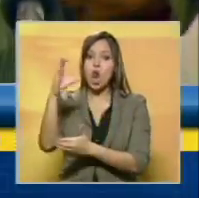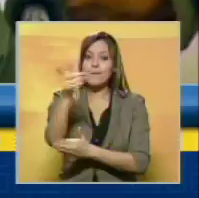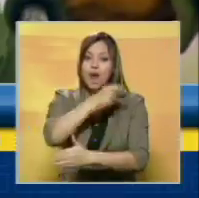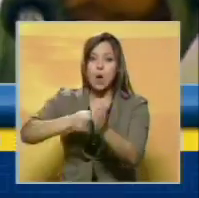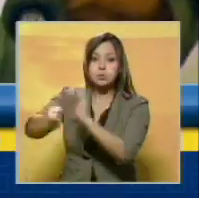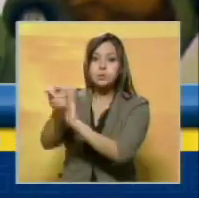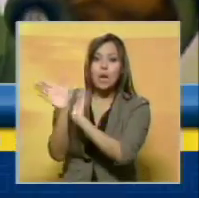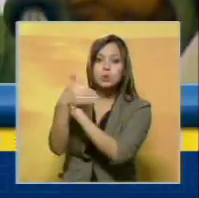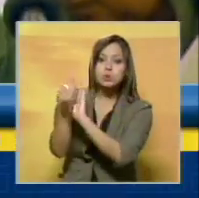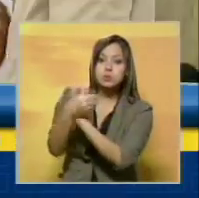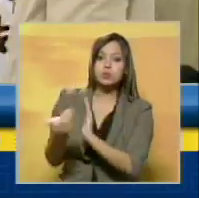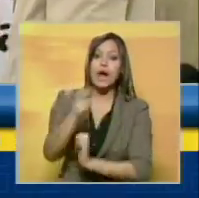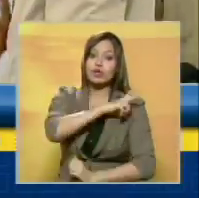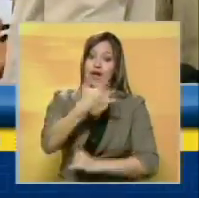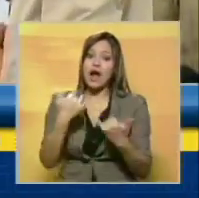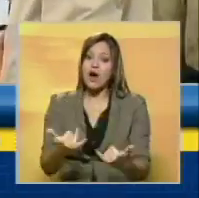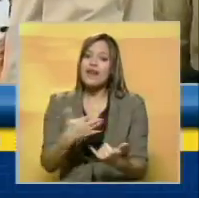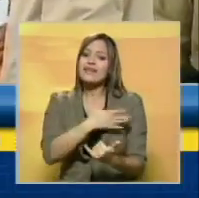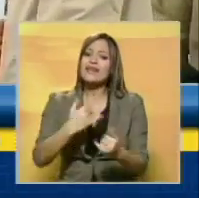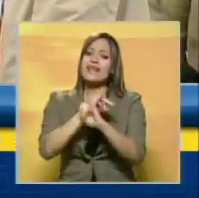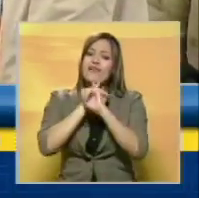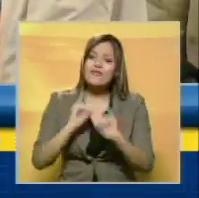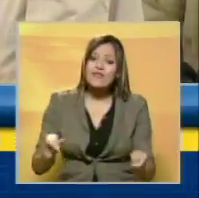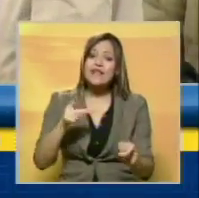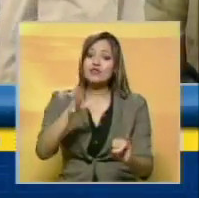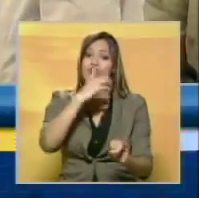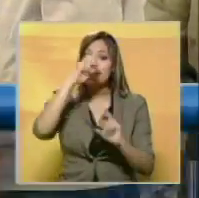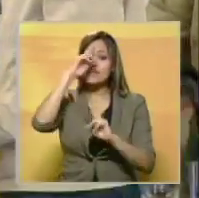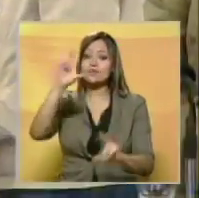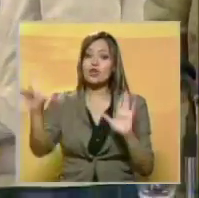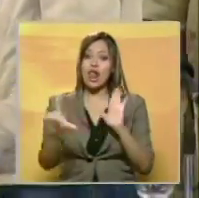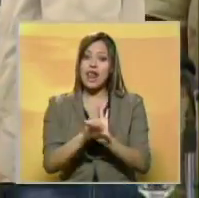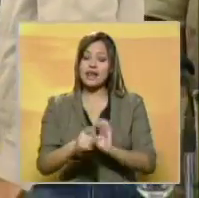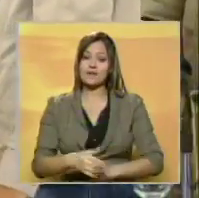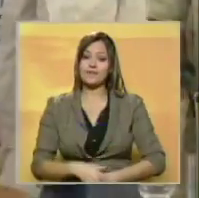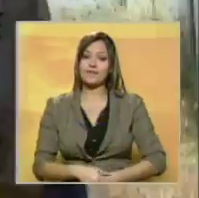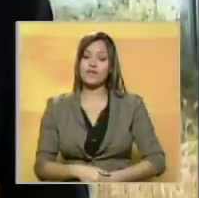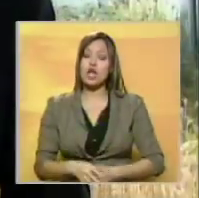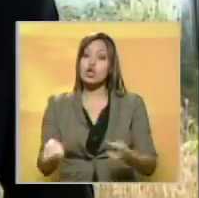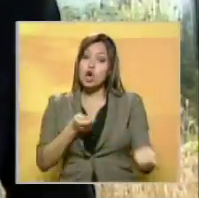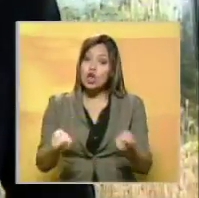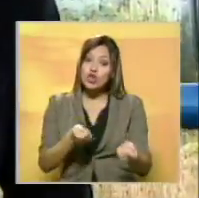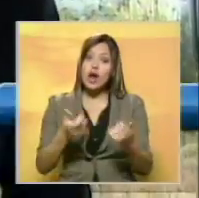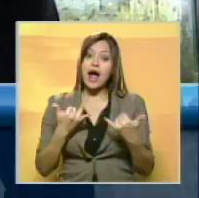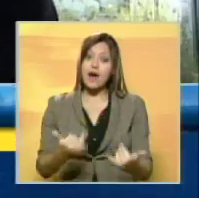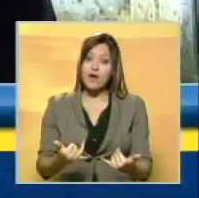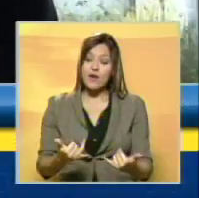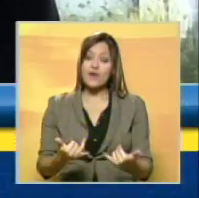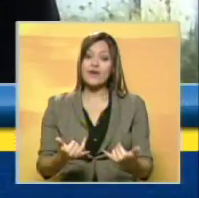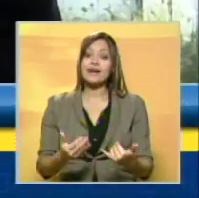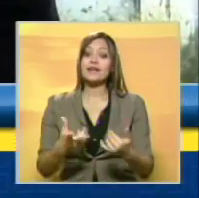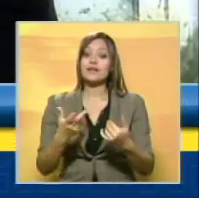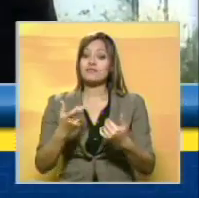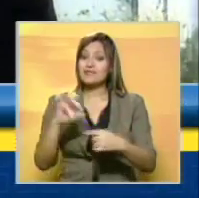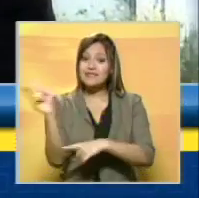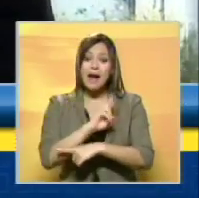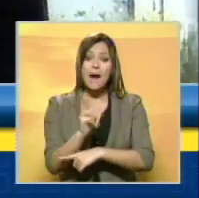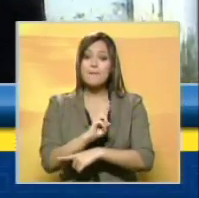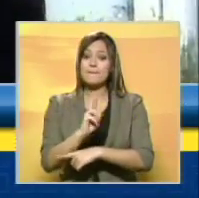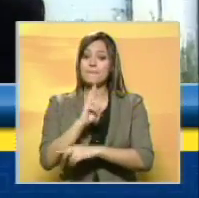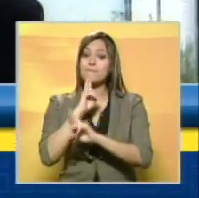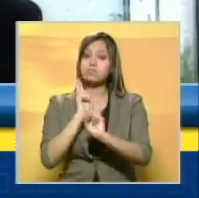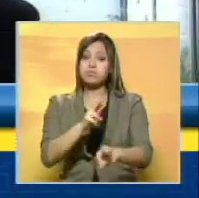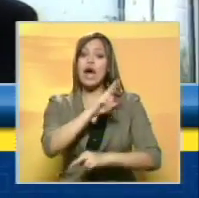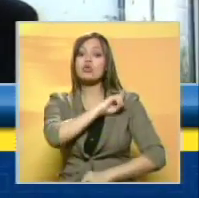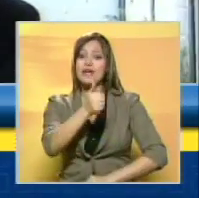maneras. Las autoridades buscan acabar con esta práctica ilegal. Las medidas de control en la frontera serán activadas de inmediato según las autoridades, que